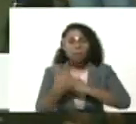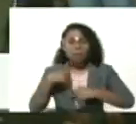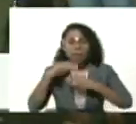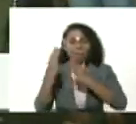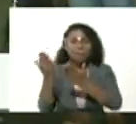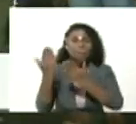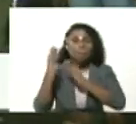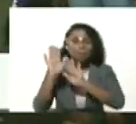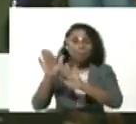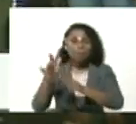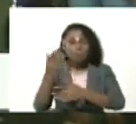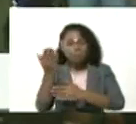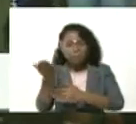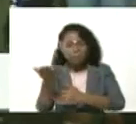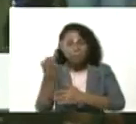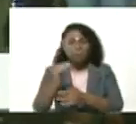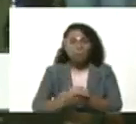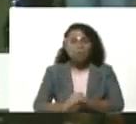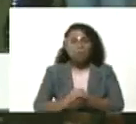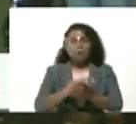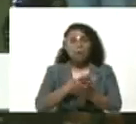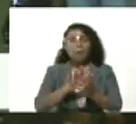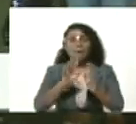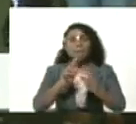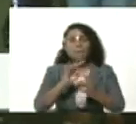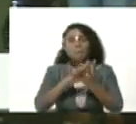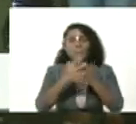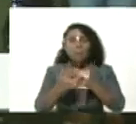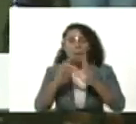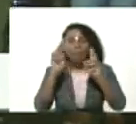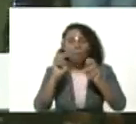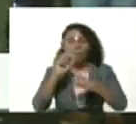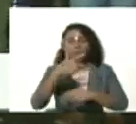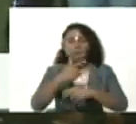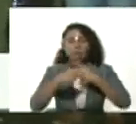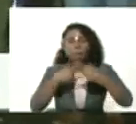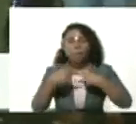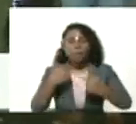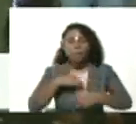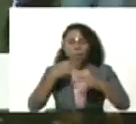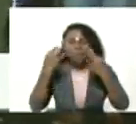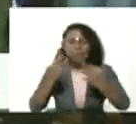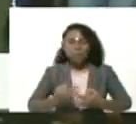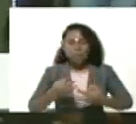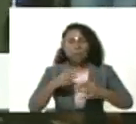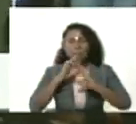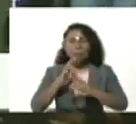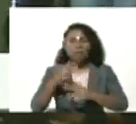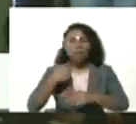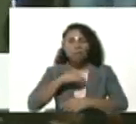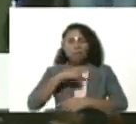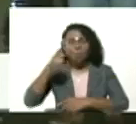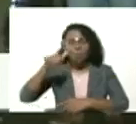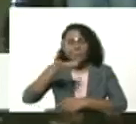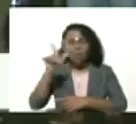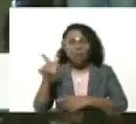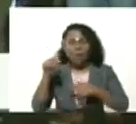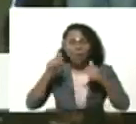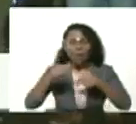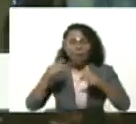apoyo de usted y de Barrio Nuevo, Barrio Tricolor, estoy seguro que vamos a darle respuesta a nuestro pueblo que está